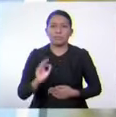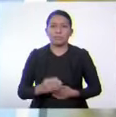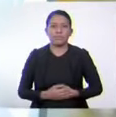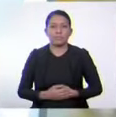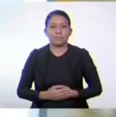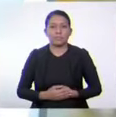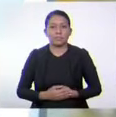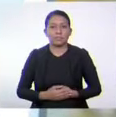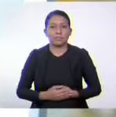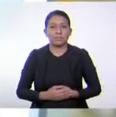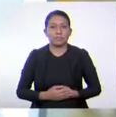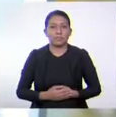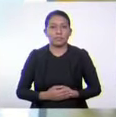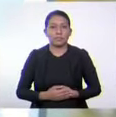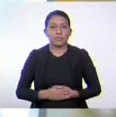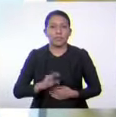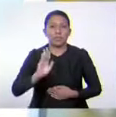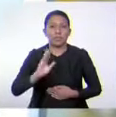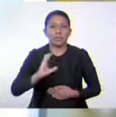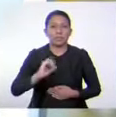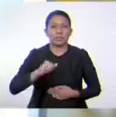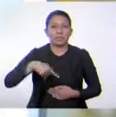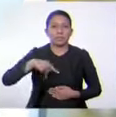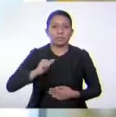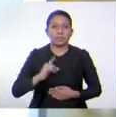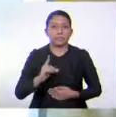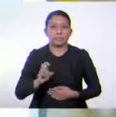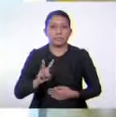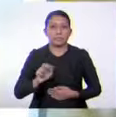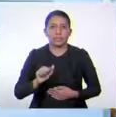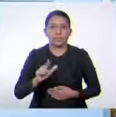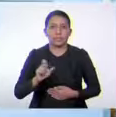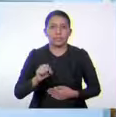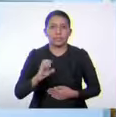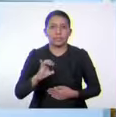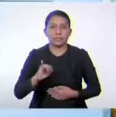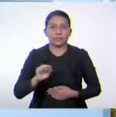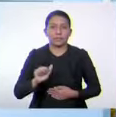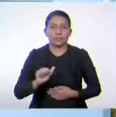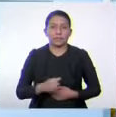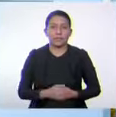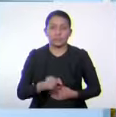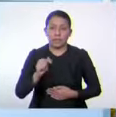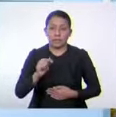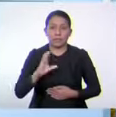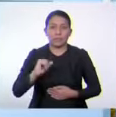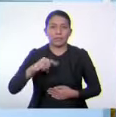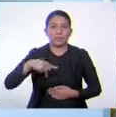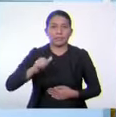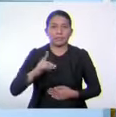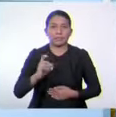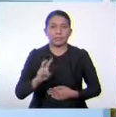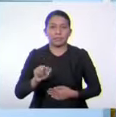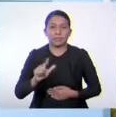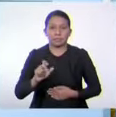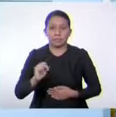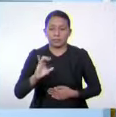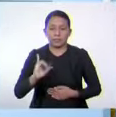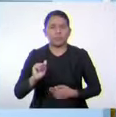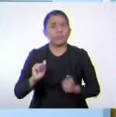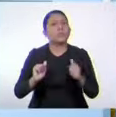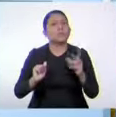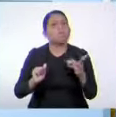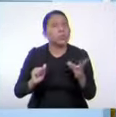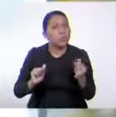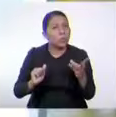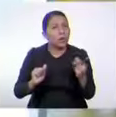su capa de valencia, ¿sí? Esta capa de valencia, ¿cuántos electrones